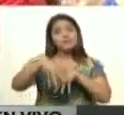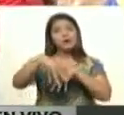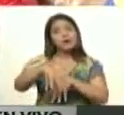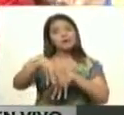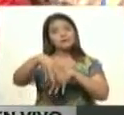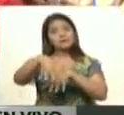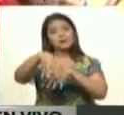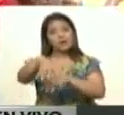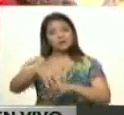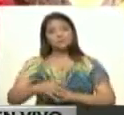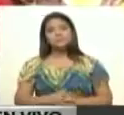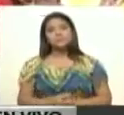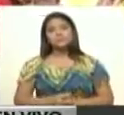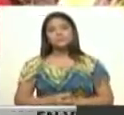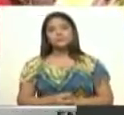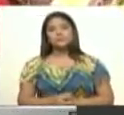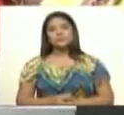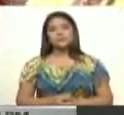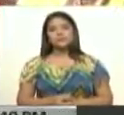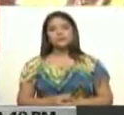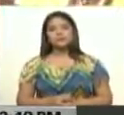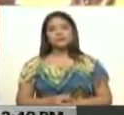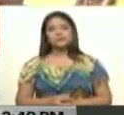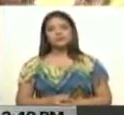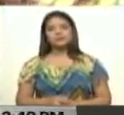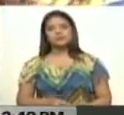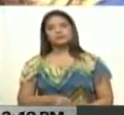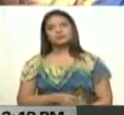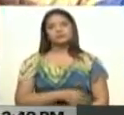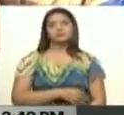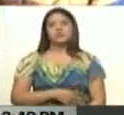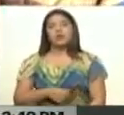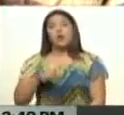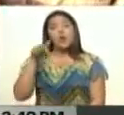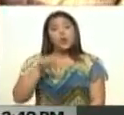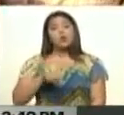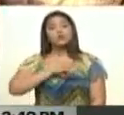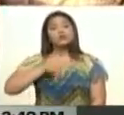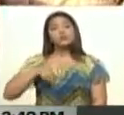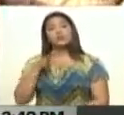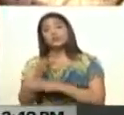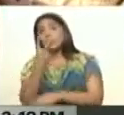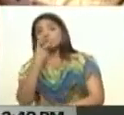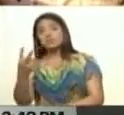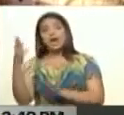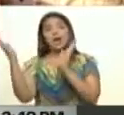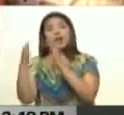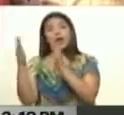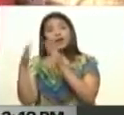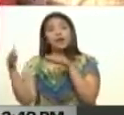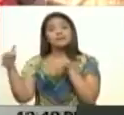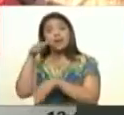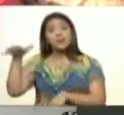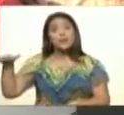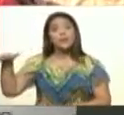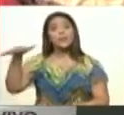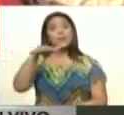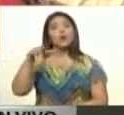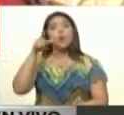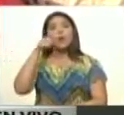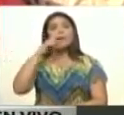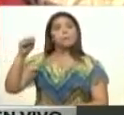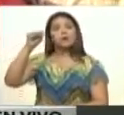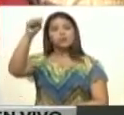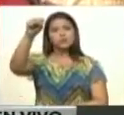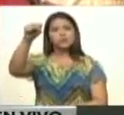concentración. Y es bueno que el compañero a quien hoy hemos venido a visitar, a su casa, a la casa del pueblo, el compañero Nicolás